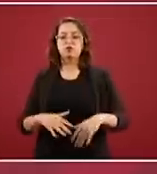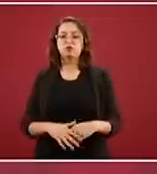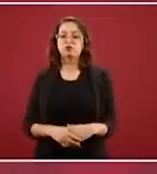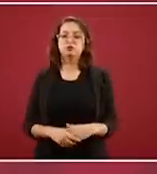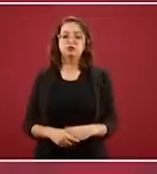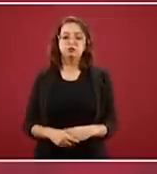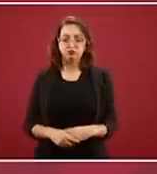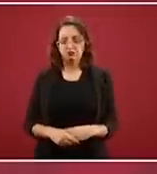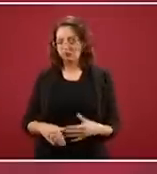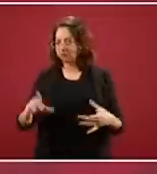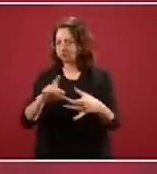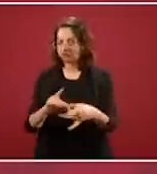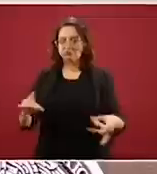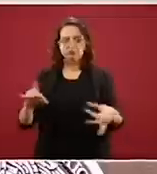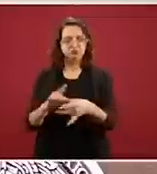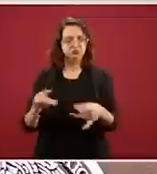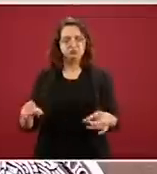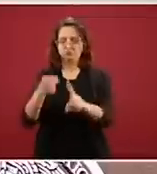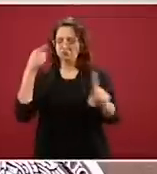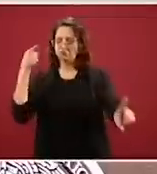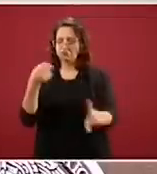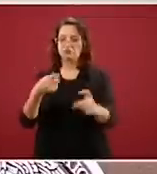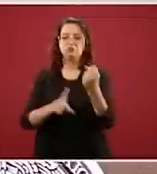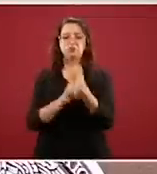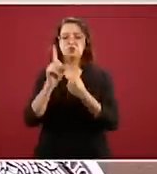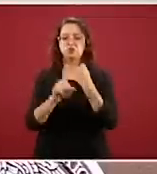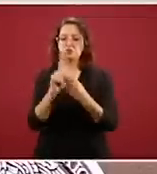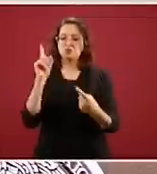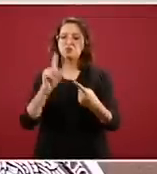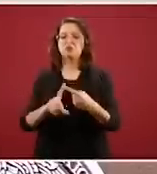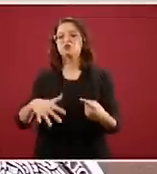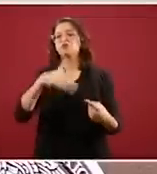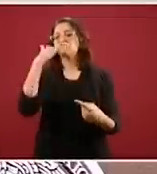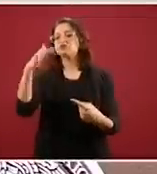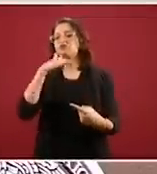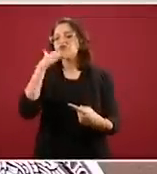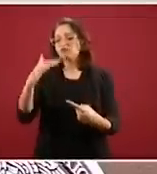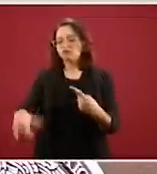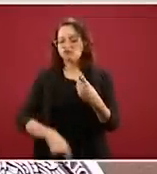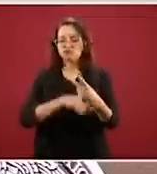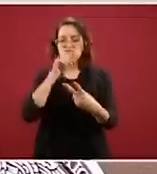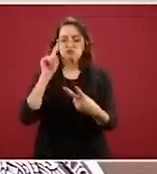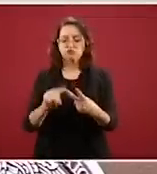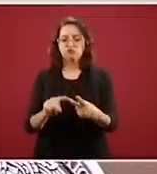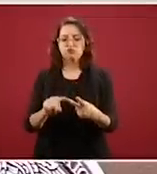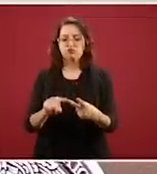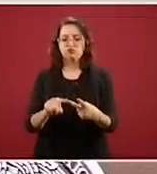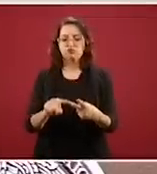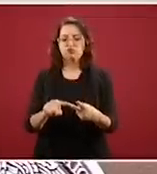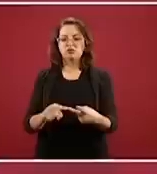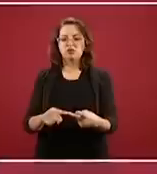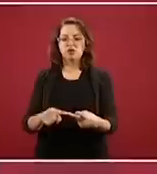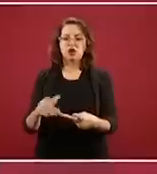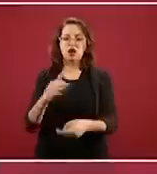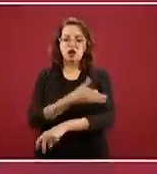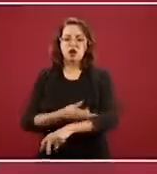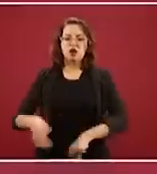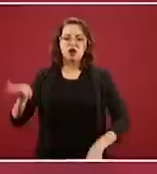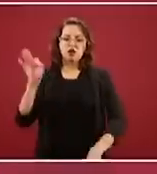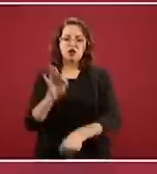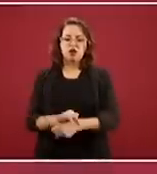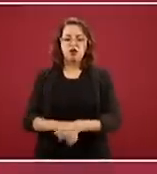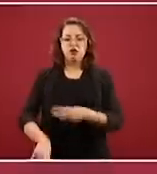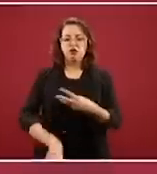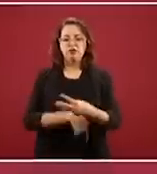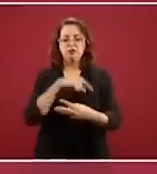fue directo al problema de la corrupción en el Poder Judicial, del nepotismo en el Poder